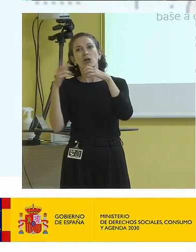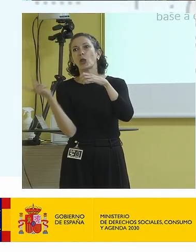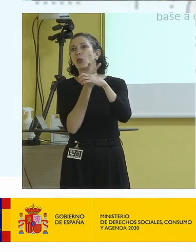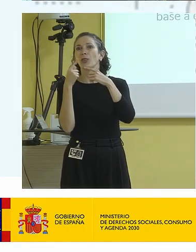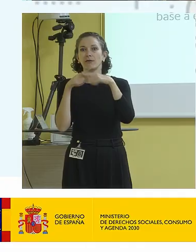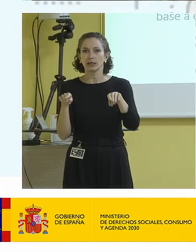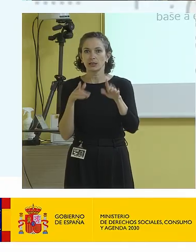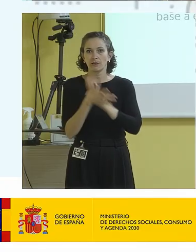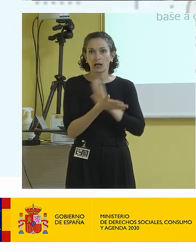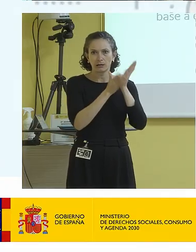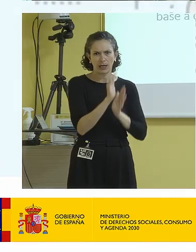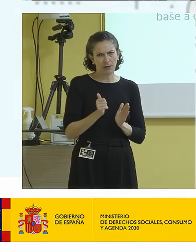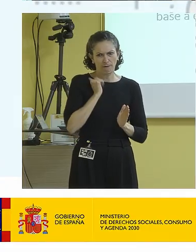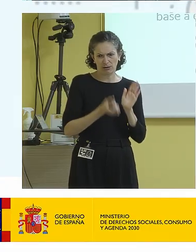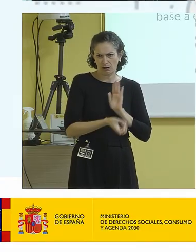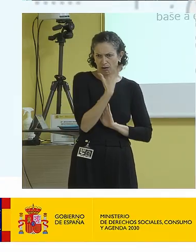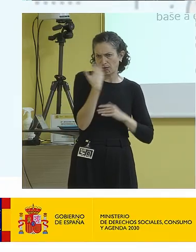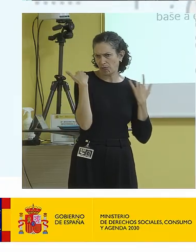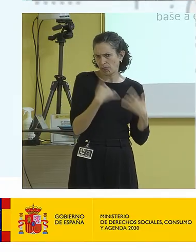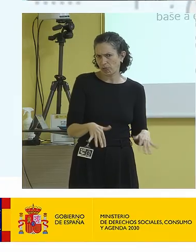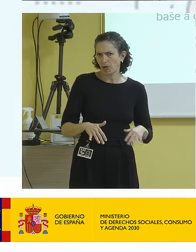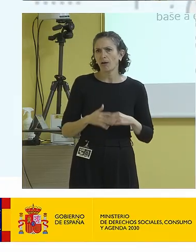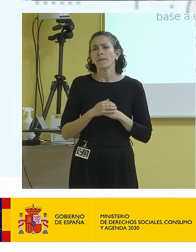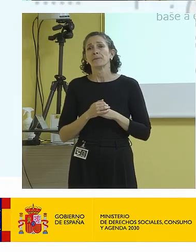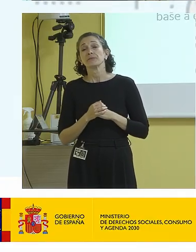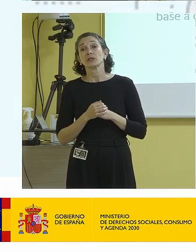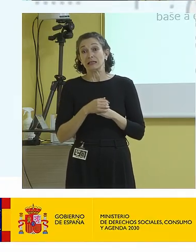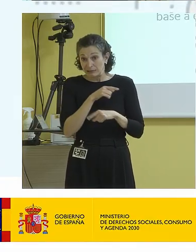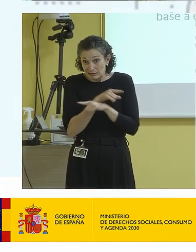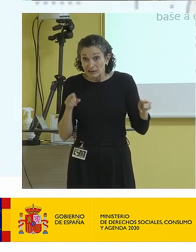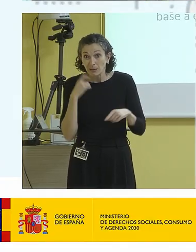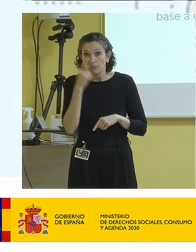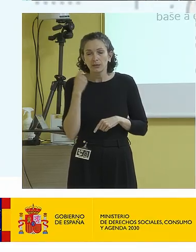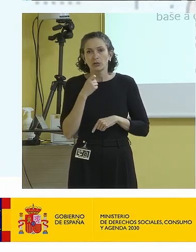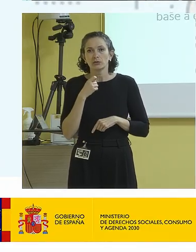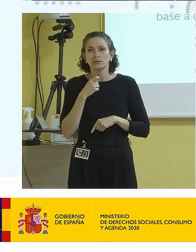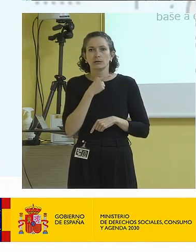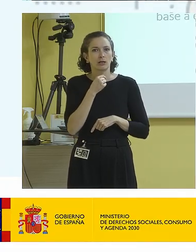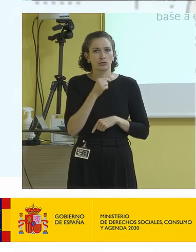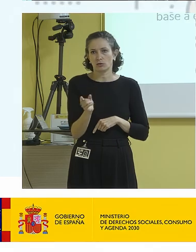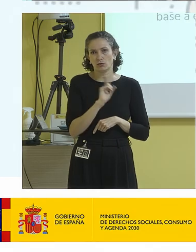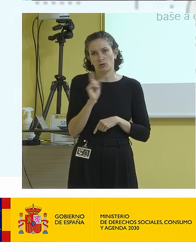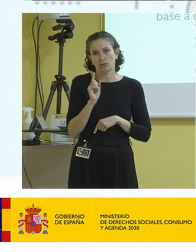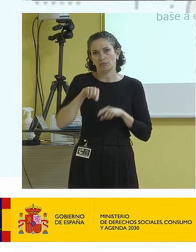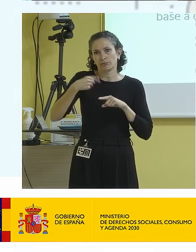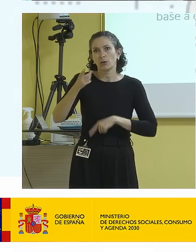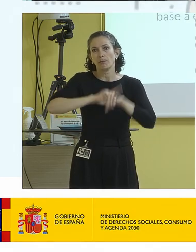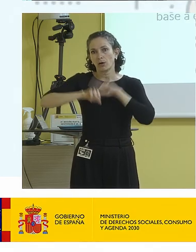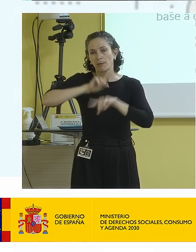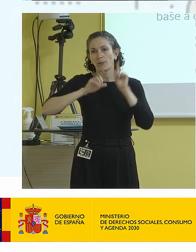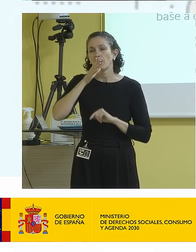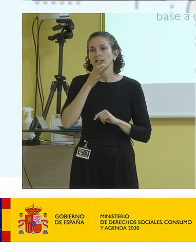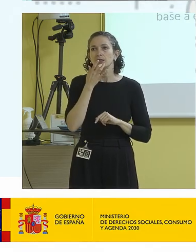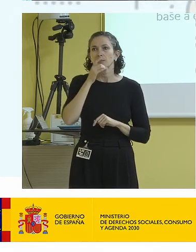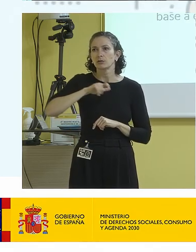de 3 pares de narices. Entonces, claro, muchos de estos son problemas, dejan de ser graciosos cuando te das cuenta de que hay gente que toma